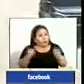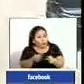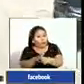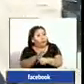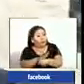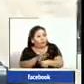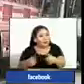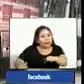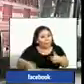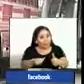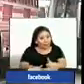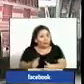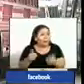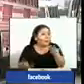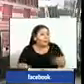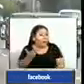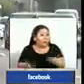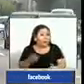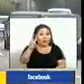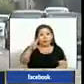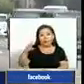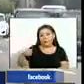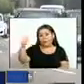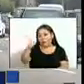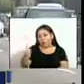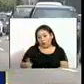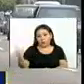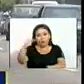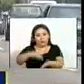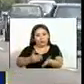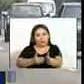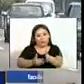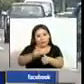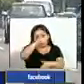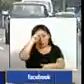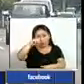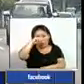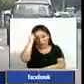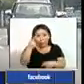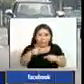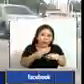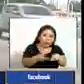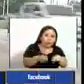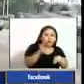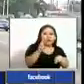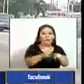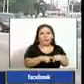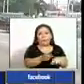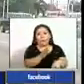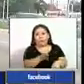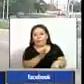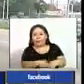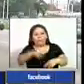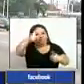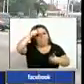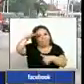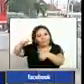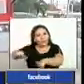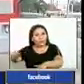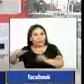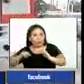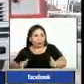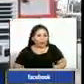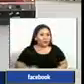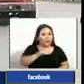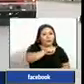partir del 20 de agosto se reactivará el transporte colectivo. Un aumento en la tarifa es el principal desacuerdo entre el gobierno